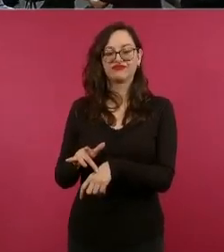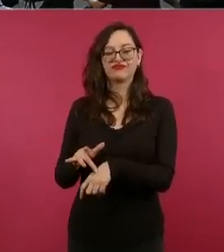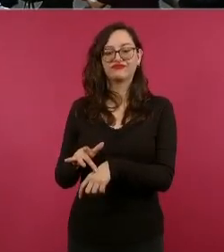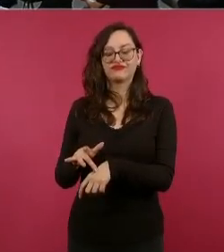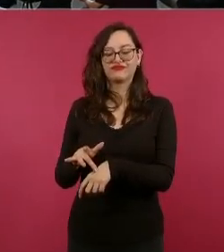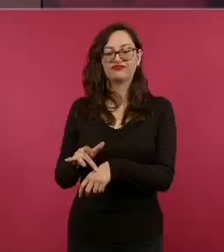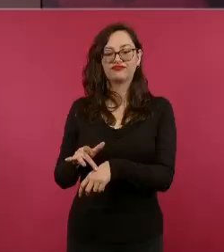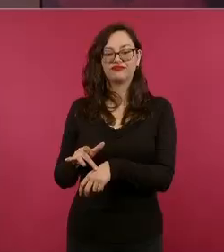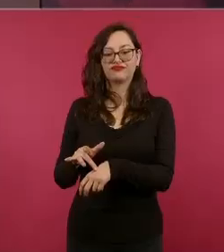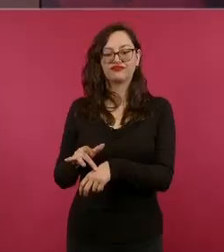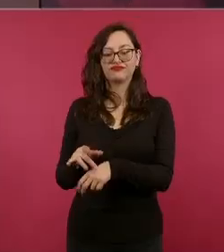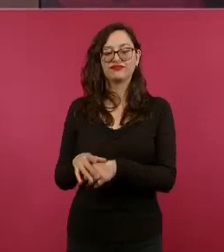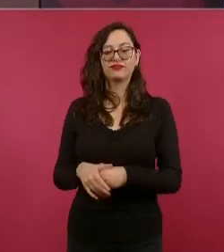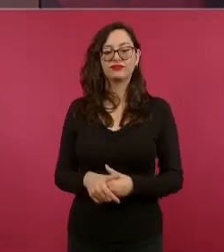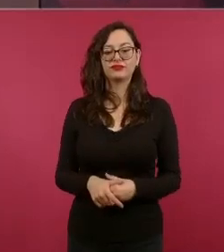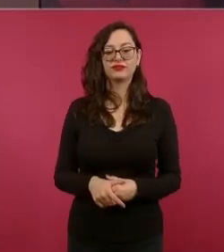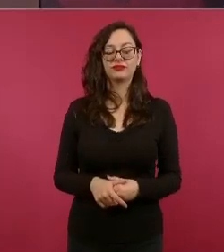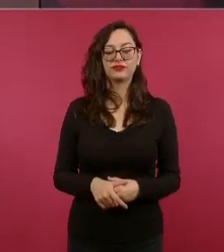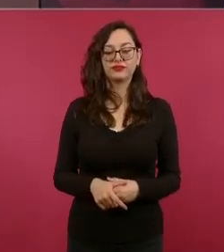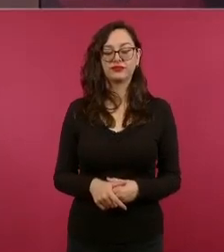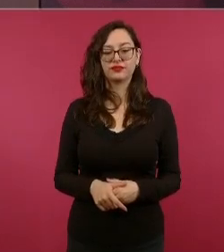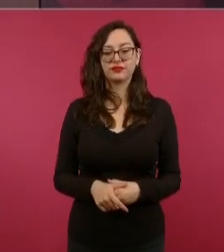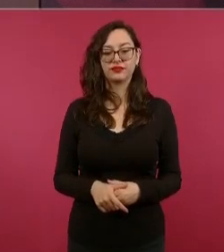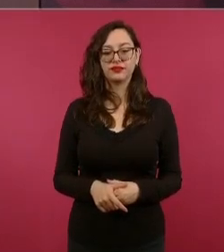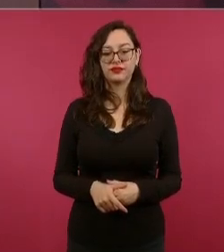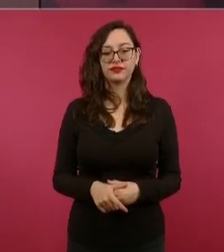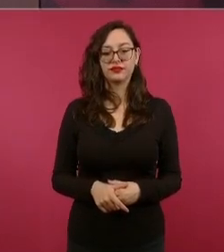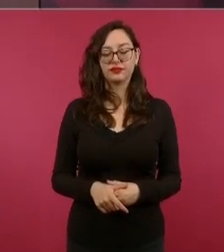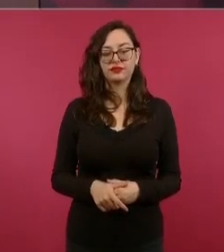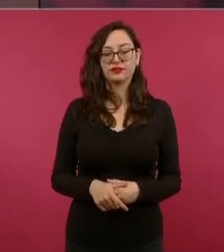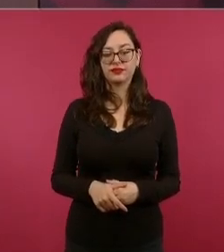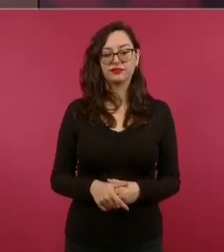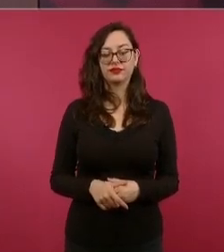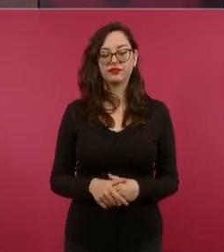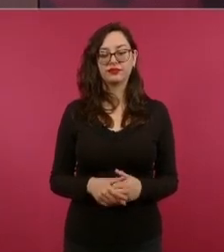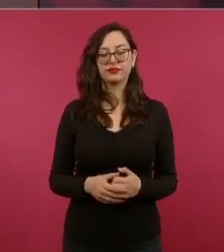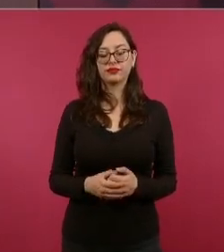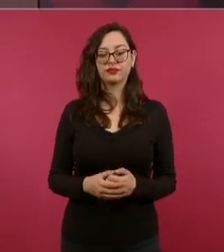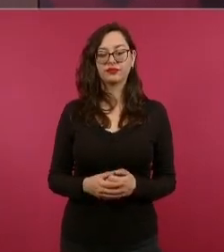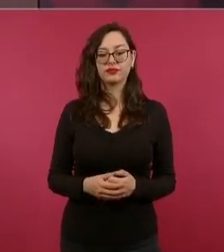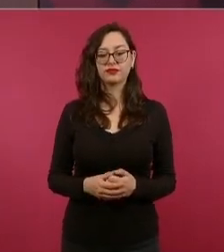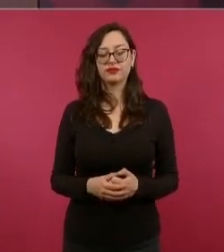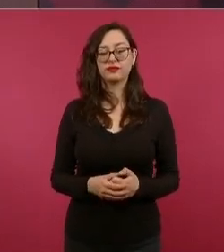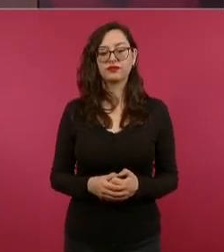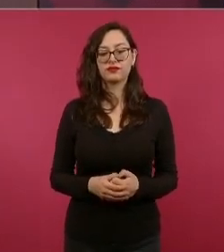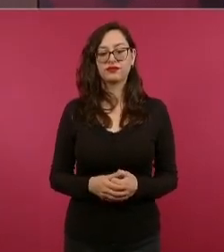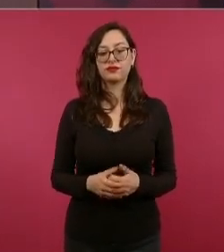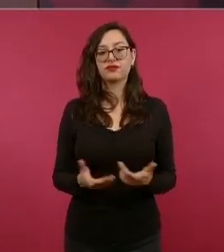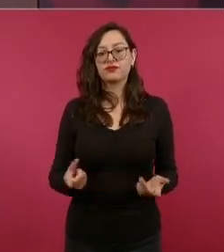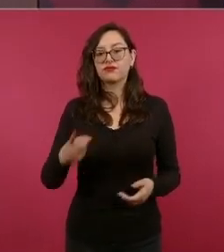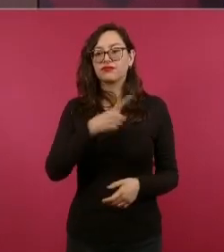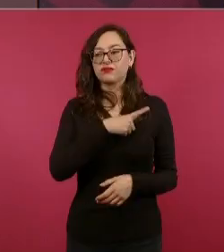solo es un asunto ahí de que hay que investigar,